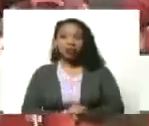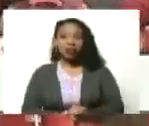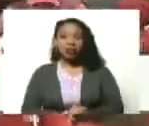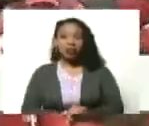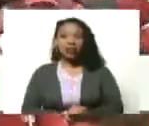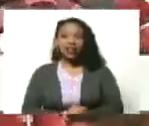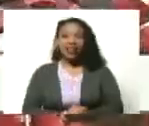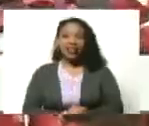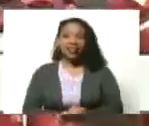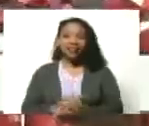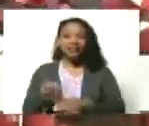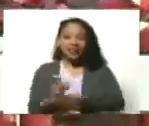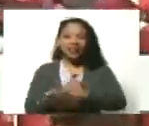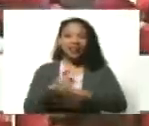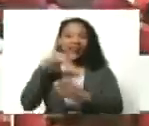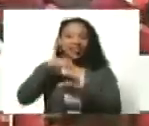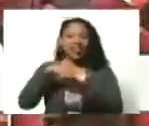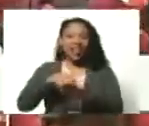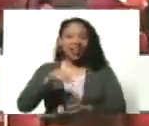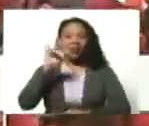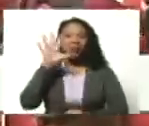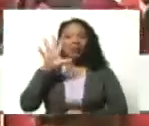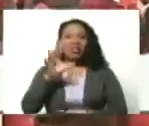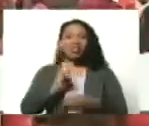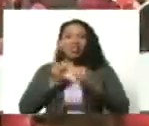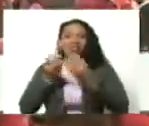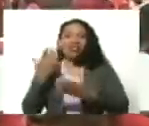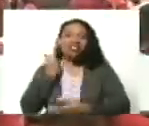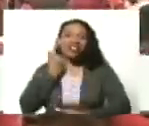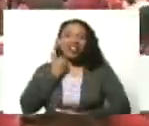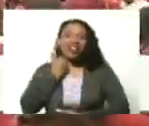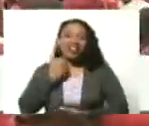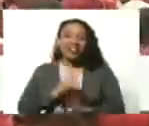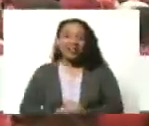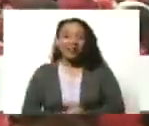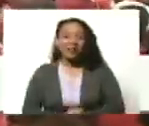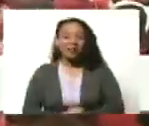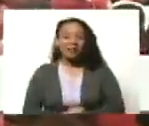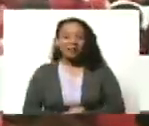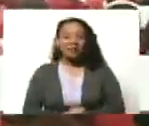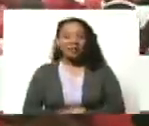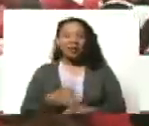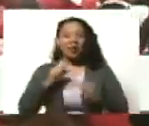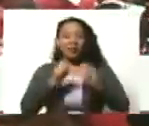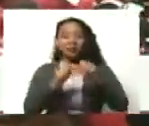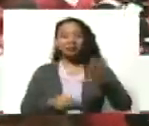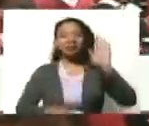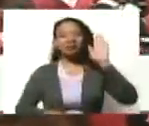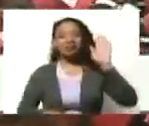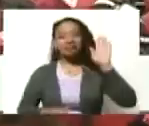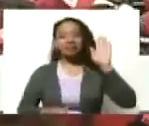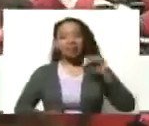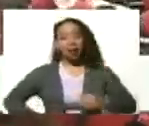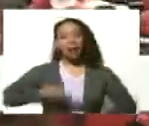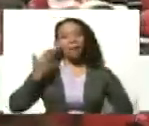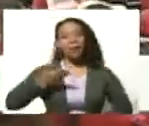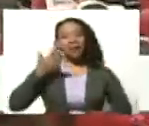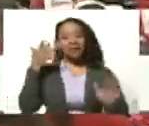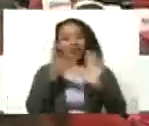Rafael ha pasado como 5 COVID. Pero bueno, sigo con lo del juramento. De la importancia de esto.